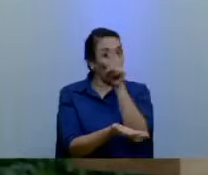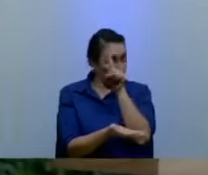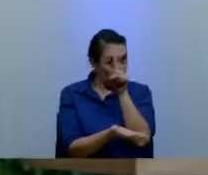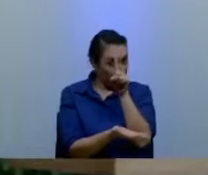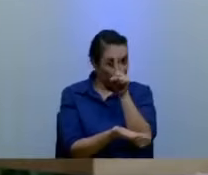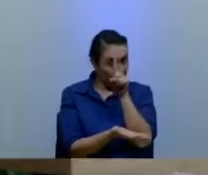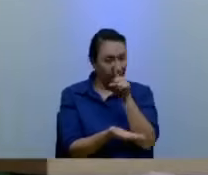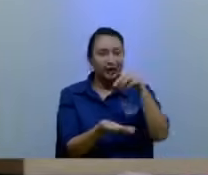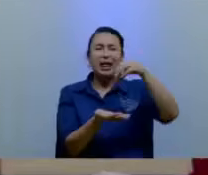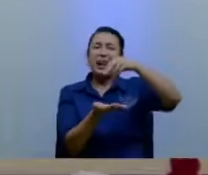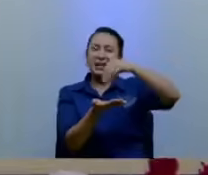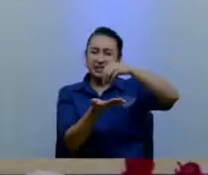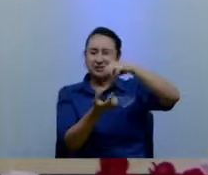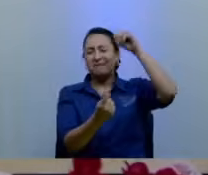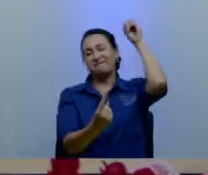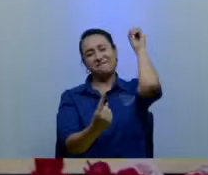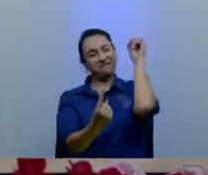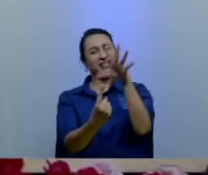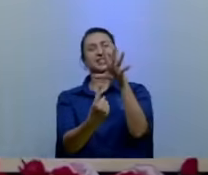La sal es una bendición.